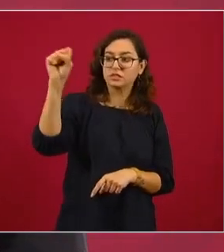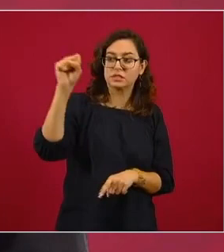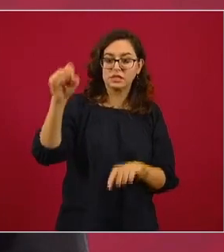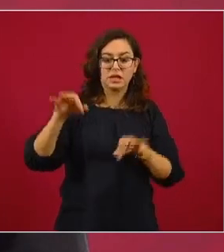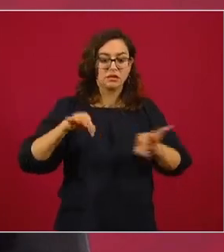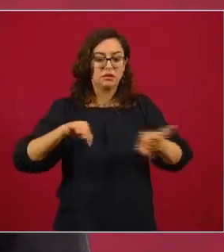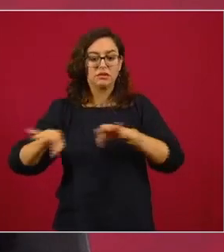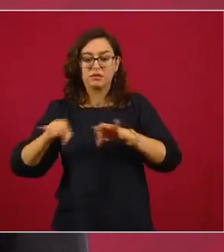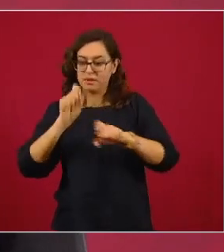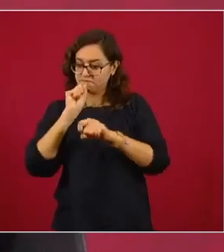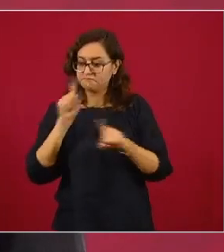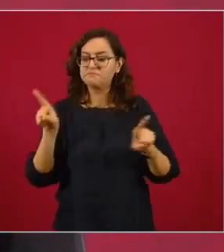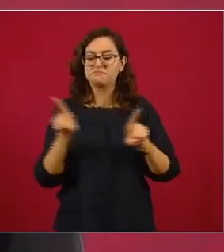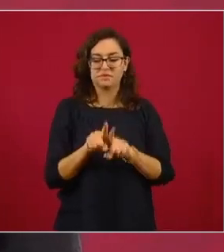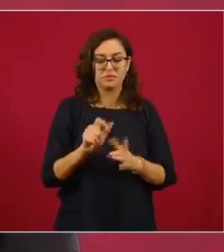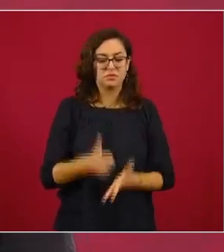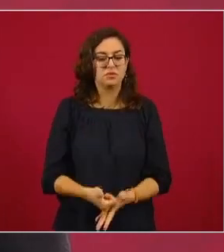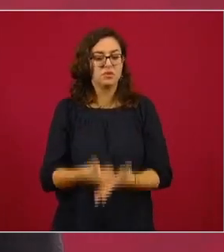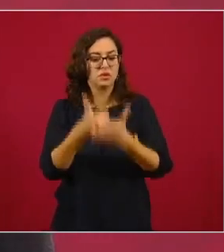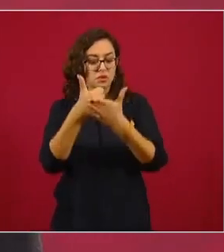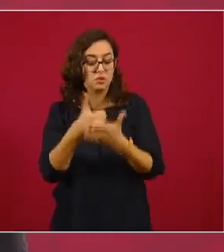ayudaron comprando boletos.